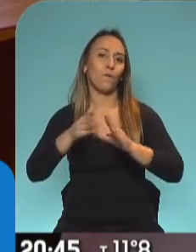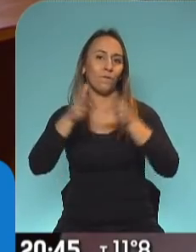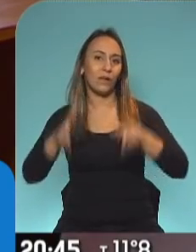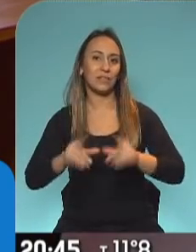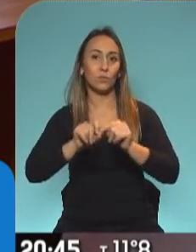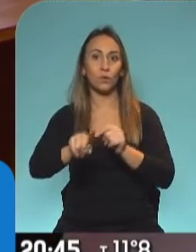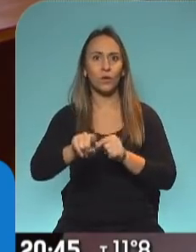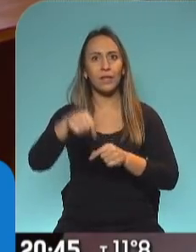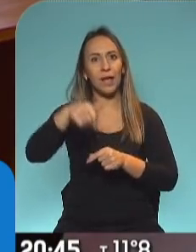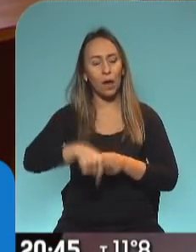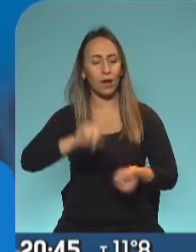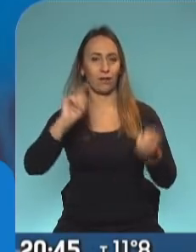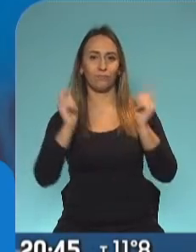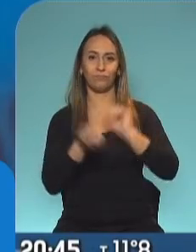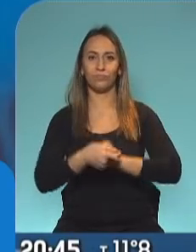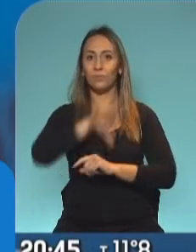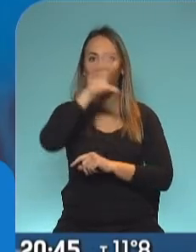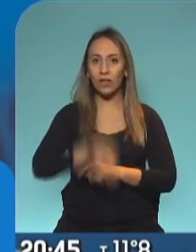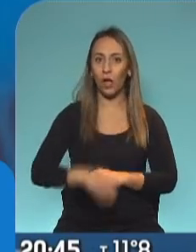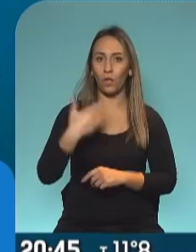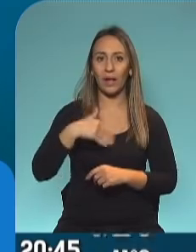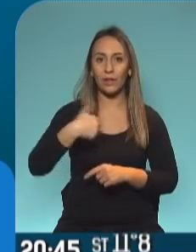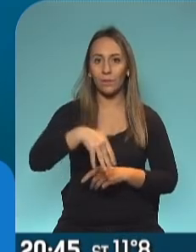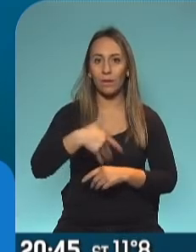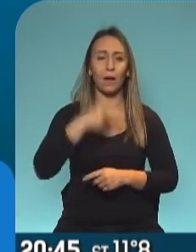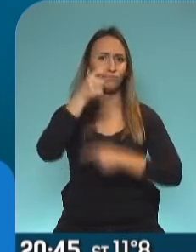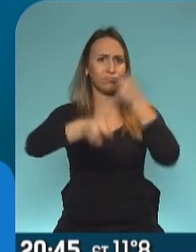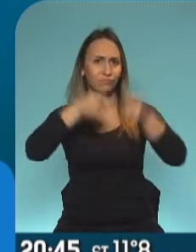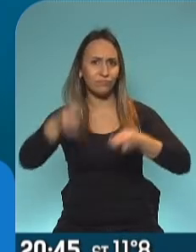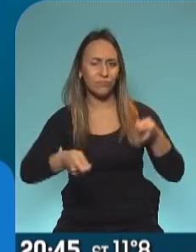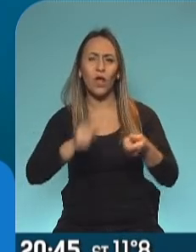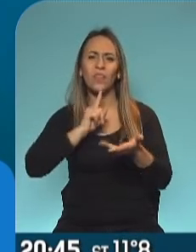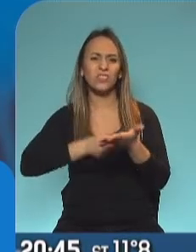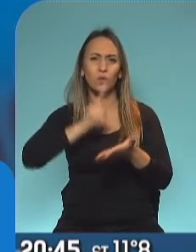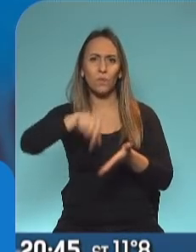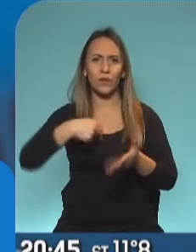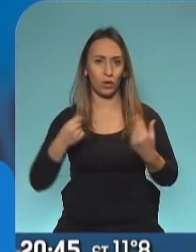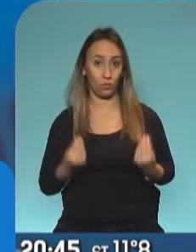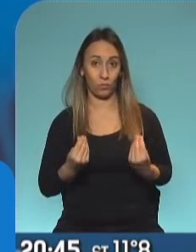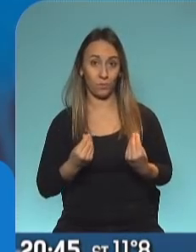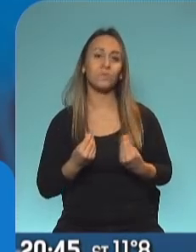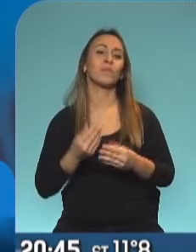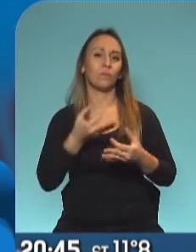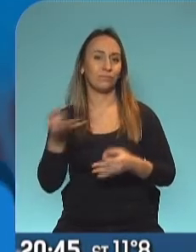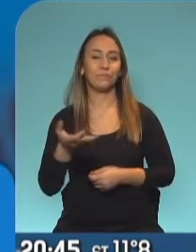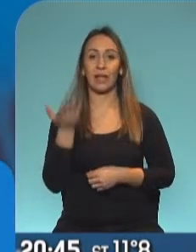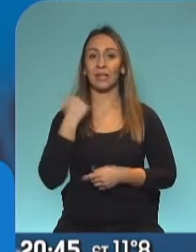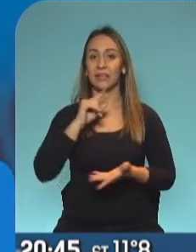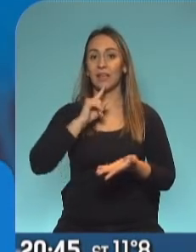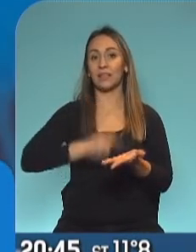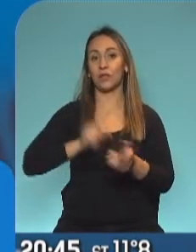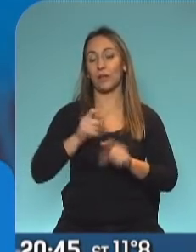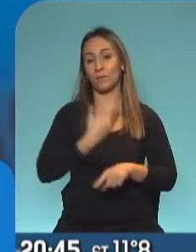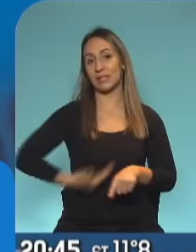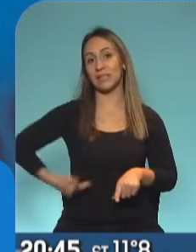ampliado a todo el país. Sí. ¿Han tomado una decisión basada en qué elementos? Sí, ayer se conoció la decisión del